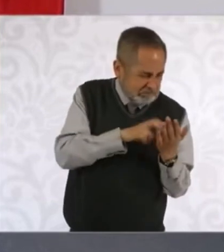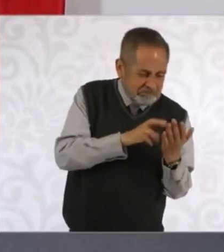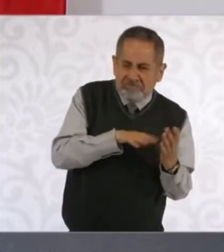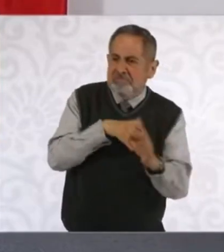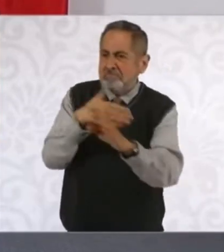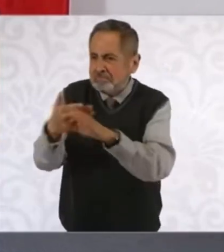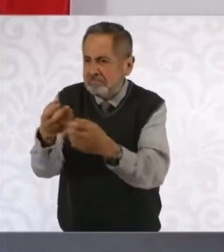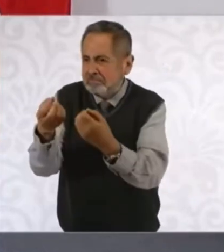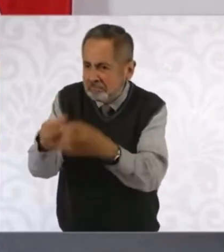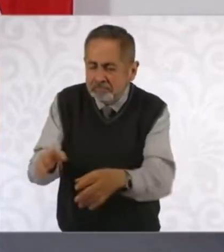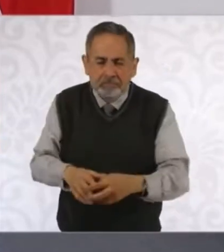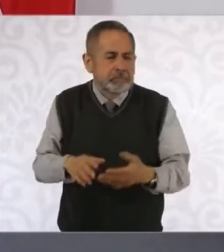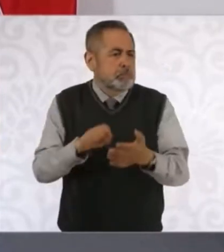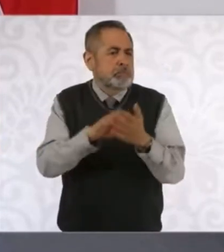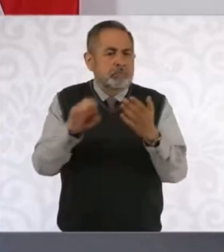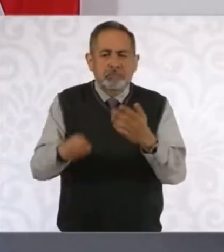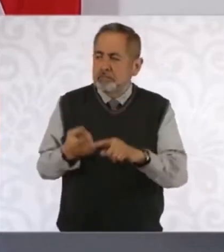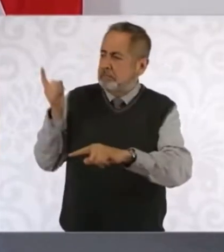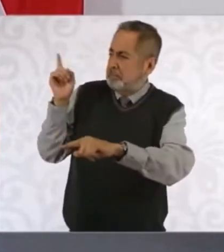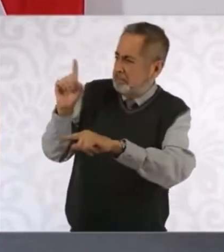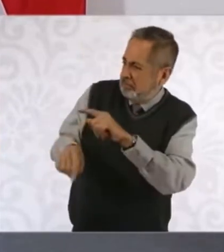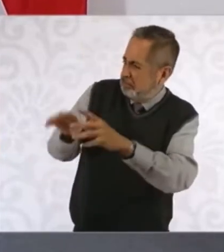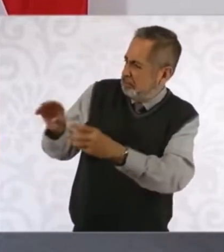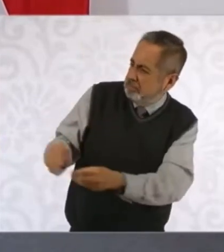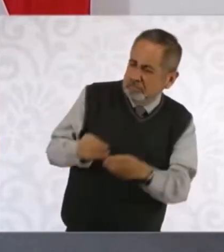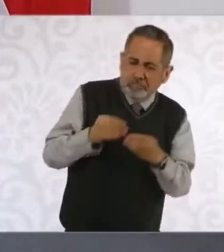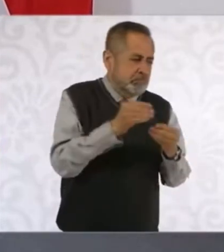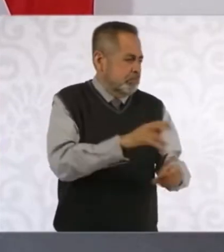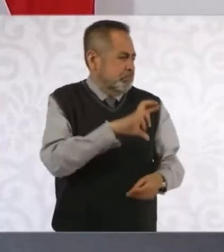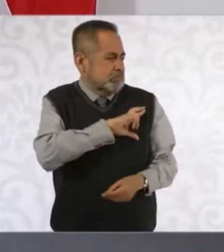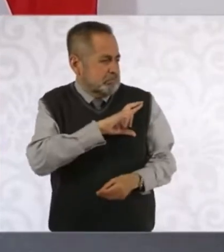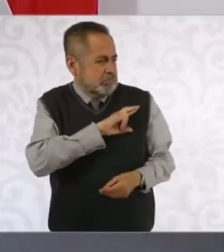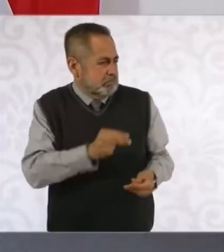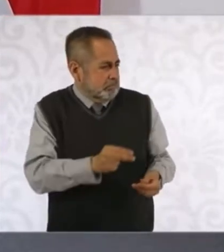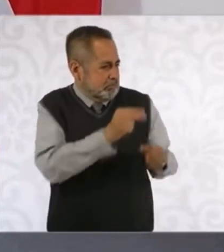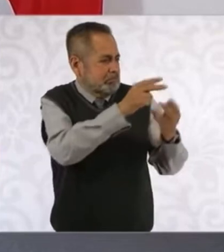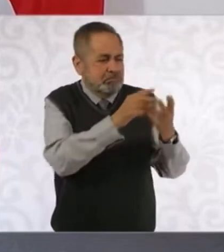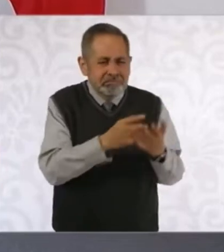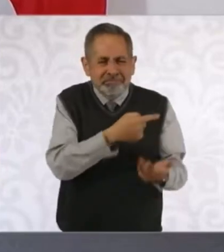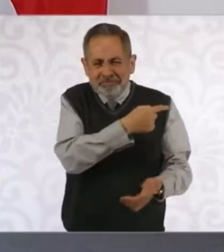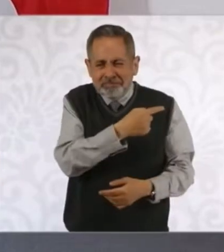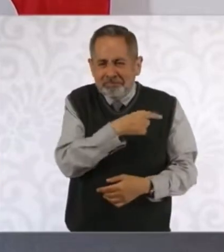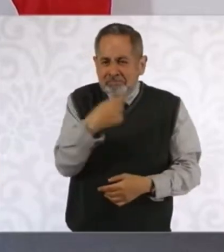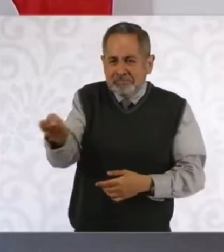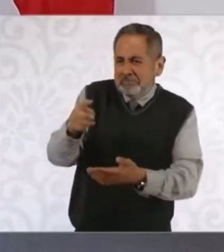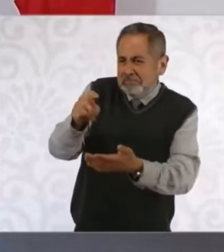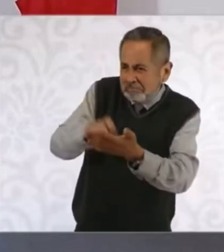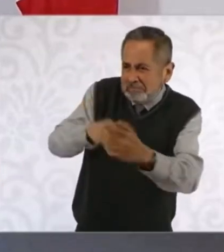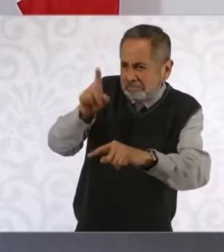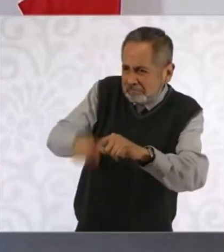Las privatizaciones y muchas otras reformas que nunca cuestionó la Corte.